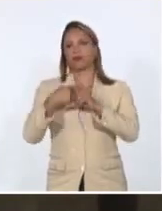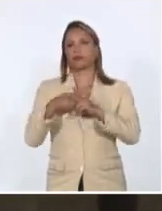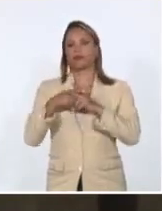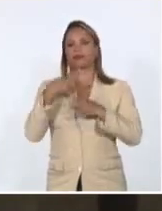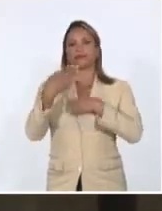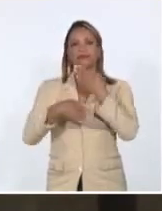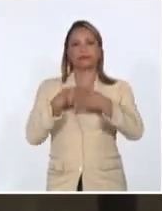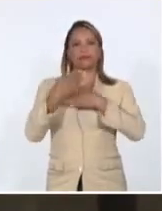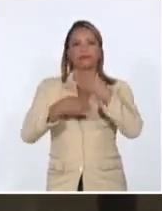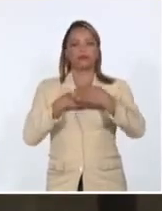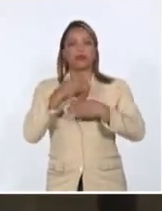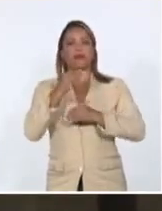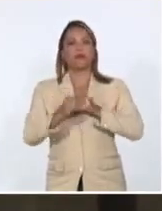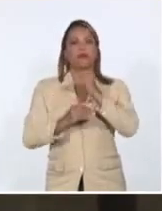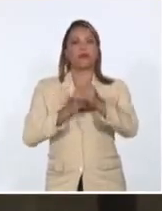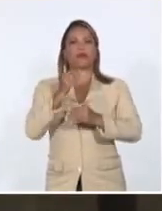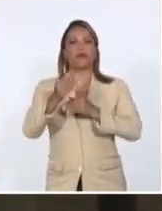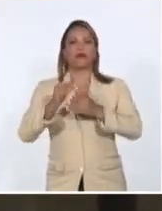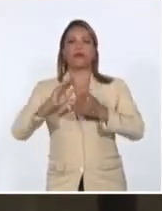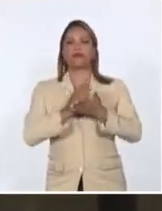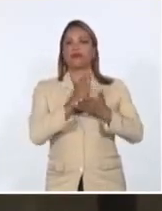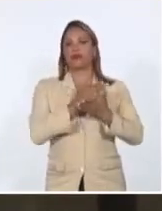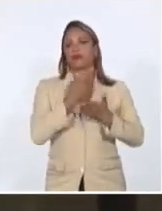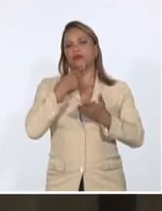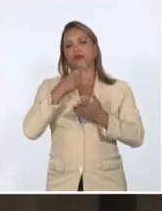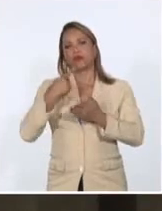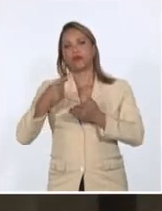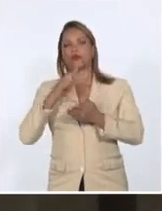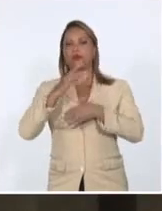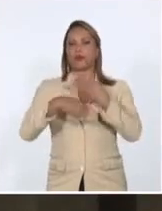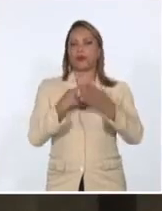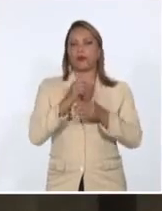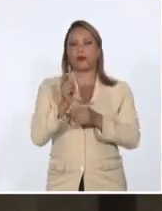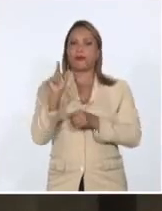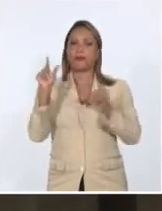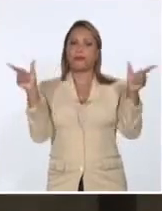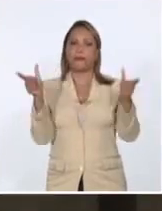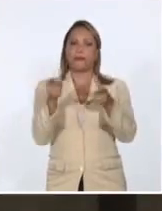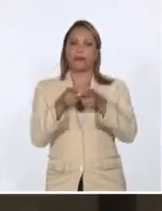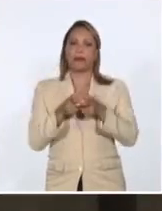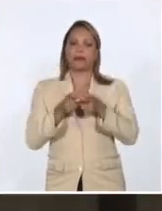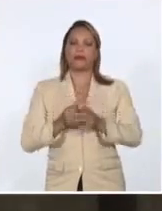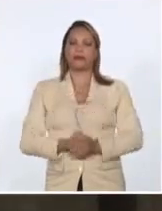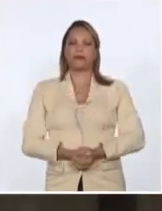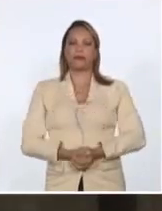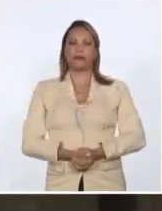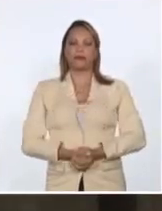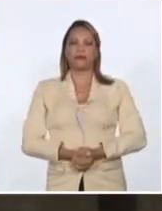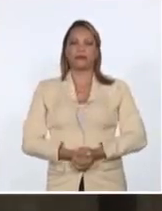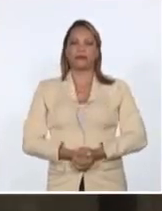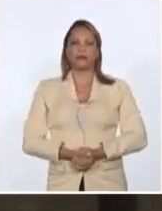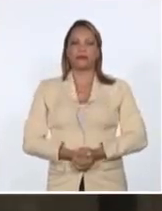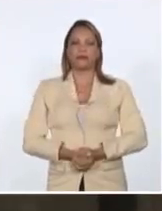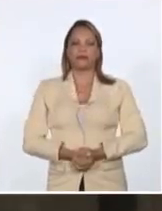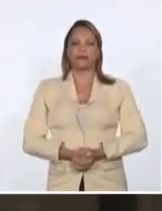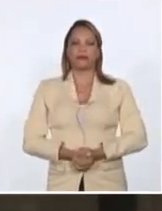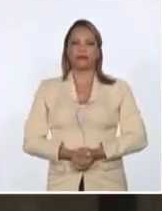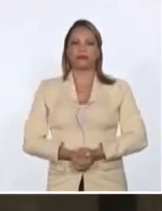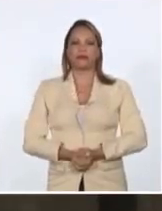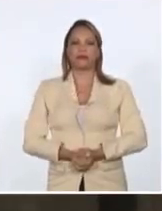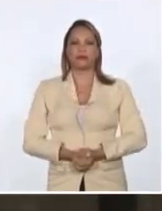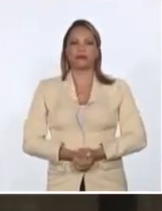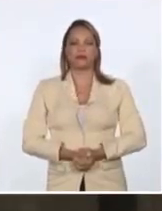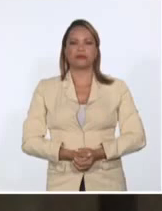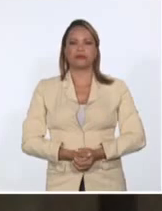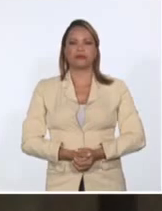vamos quitándole todos los días un pedacito a los problemas, un pedacito a las brechas.